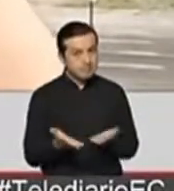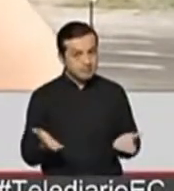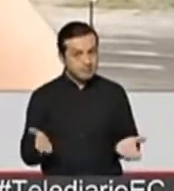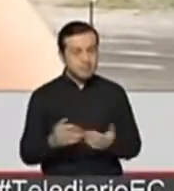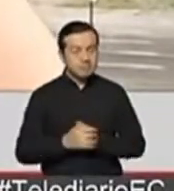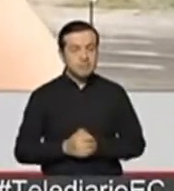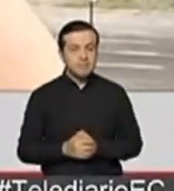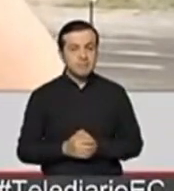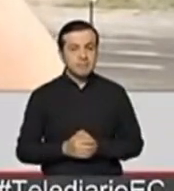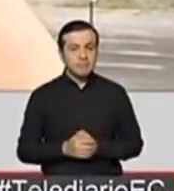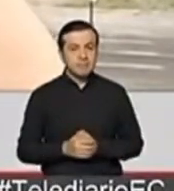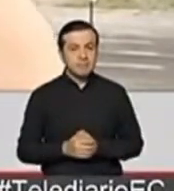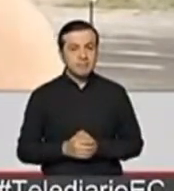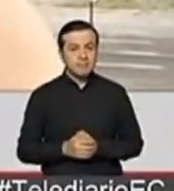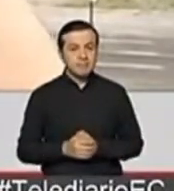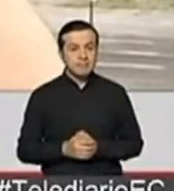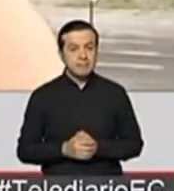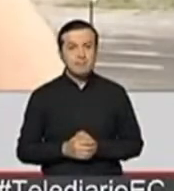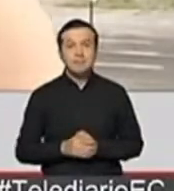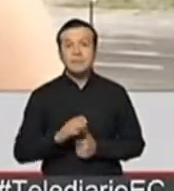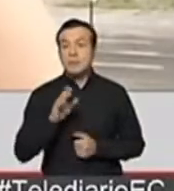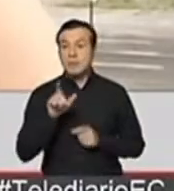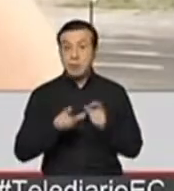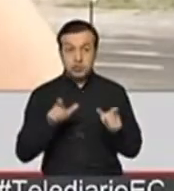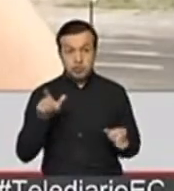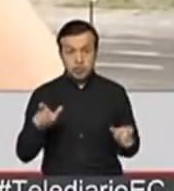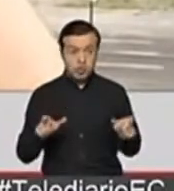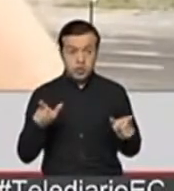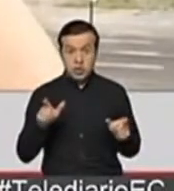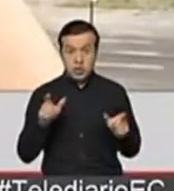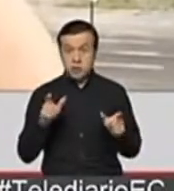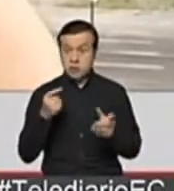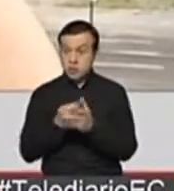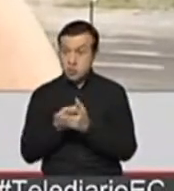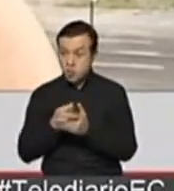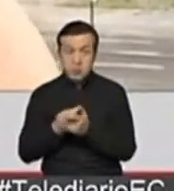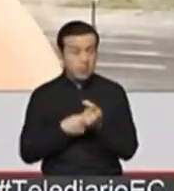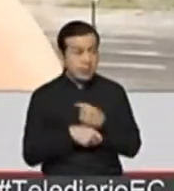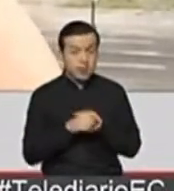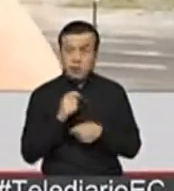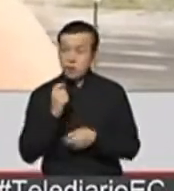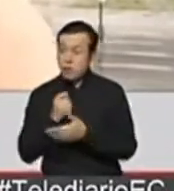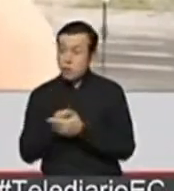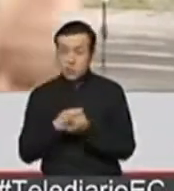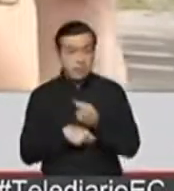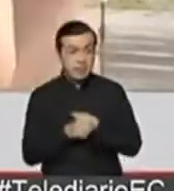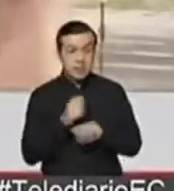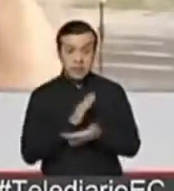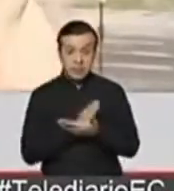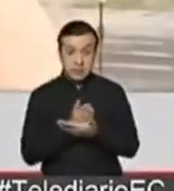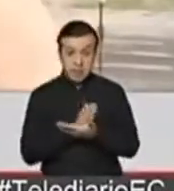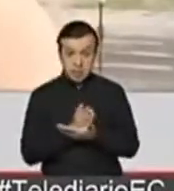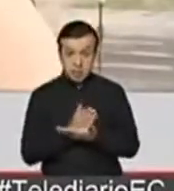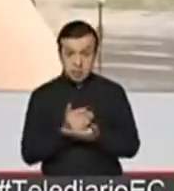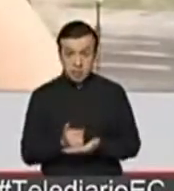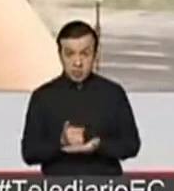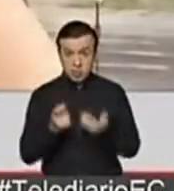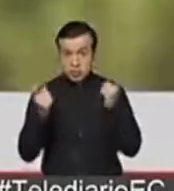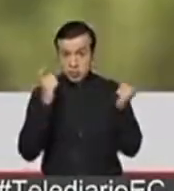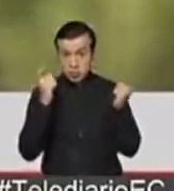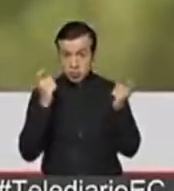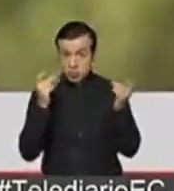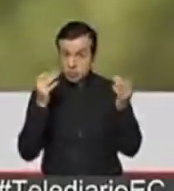ecuatoriano. Entonces, la cadena de intermediarios es bastante grande, ¿no? Y eso es lo que a veces, entre comillas, regulan el